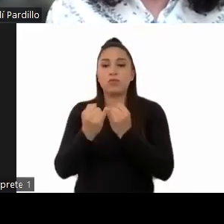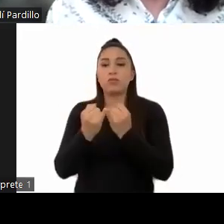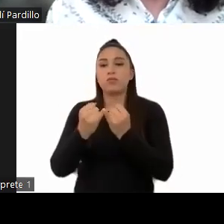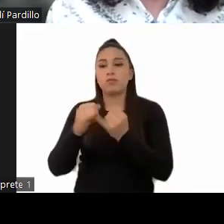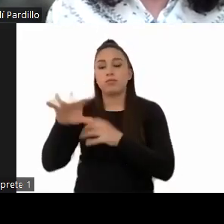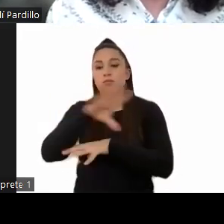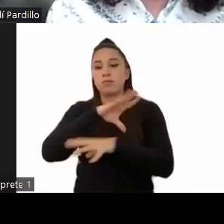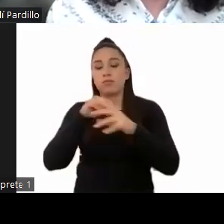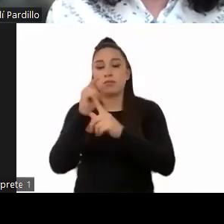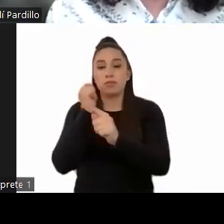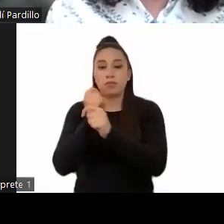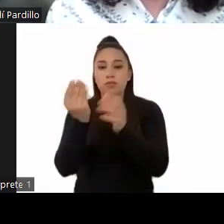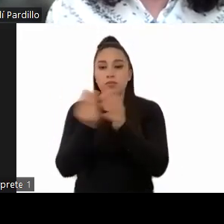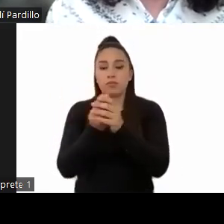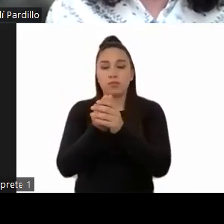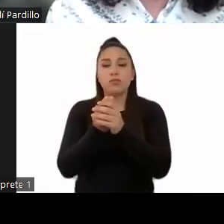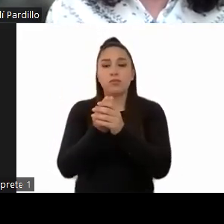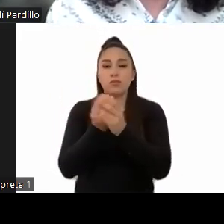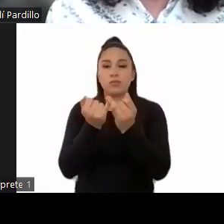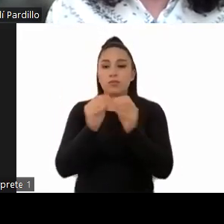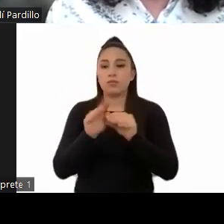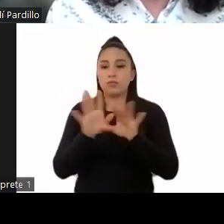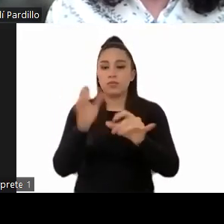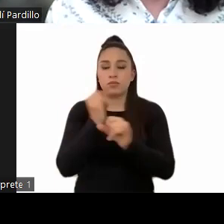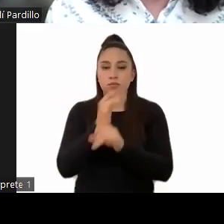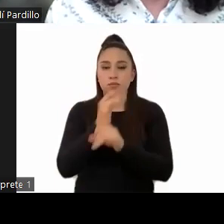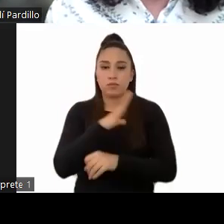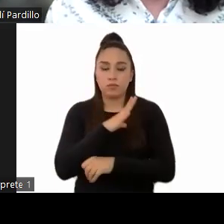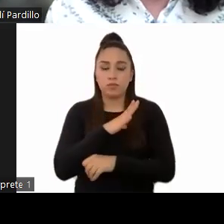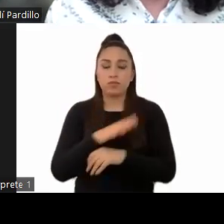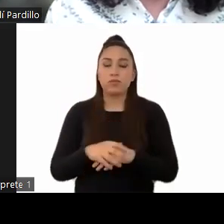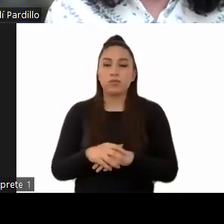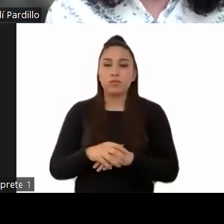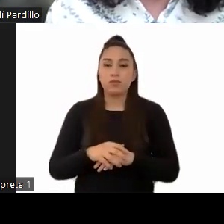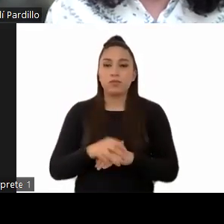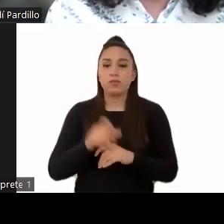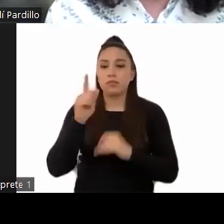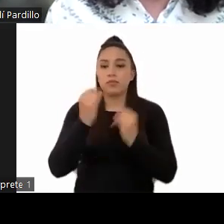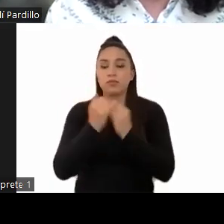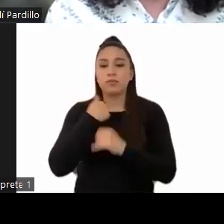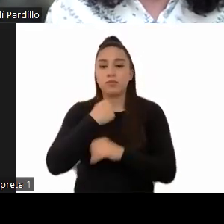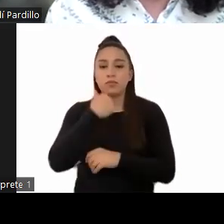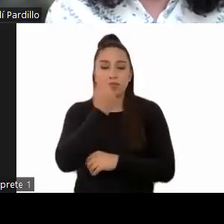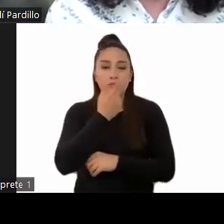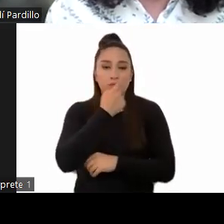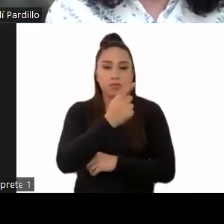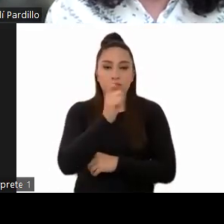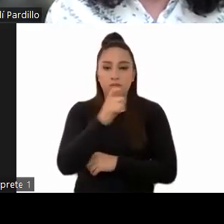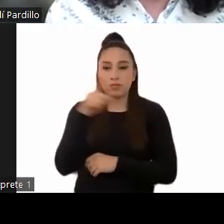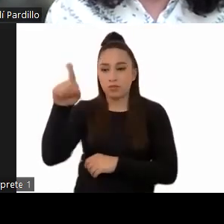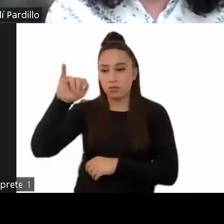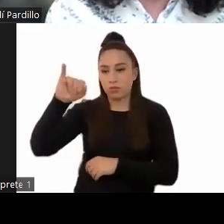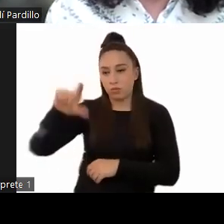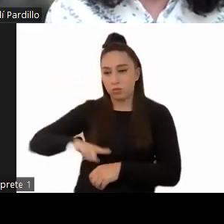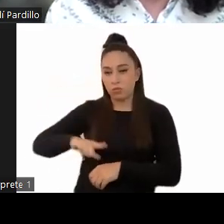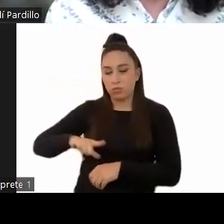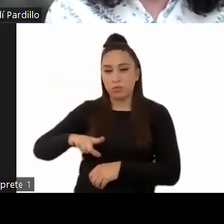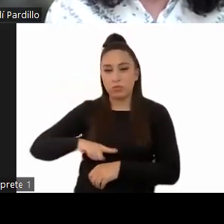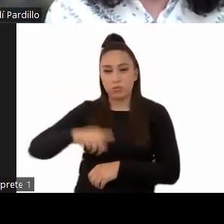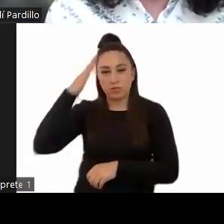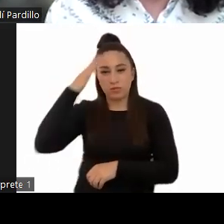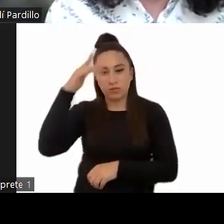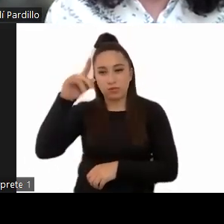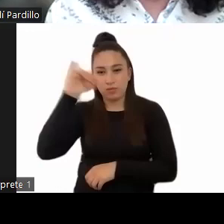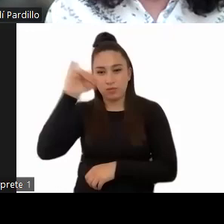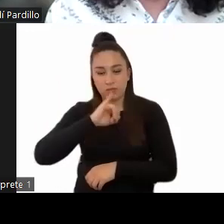México. Además, quiero mencionar que para el gobierno que encabeza la doctora Claudia Sheinbaum Pardo, la